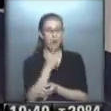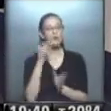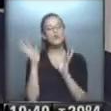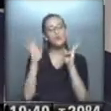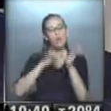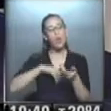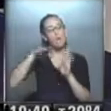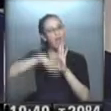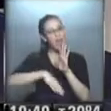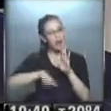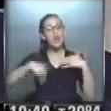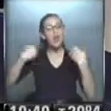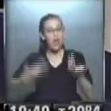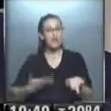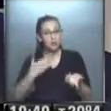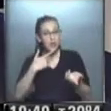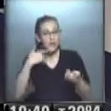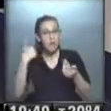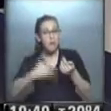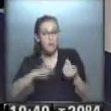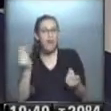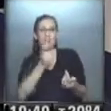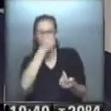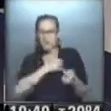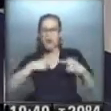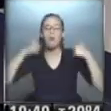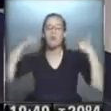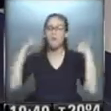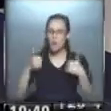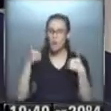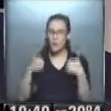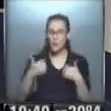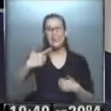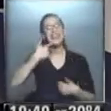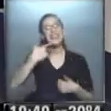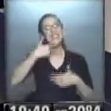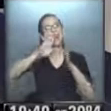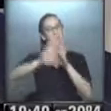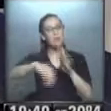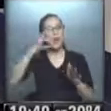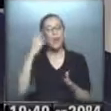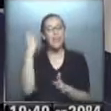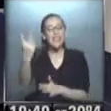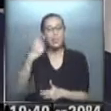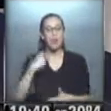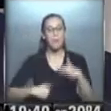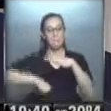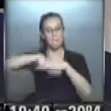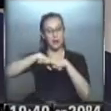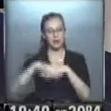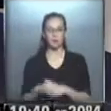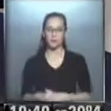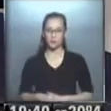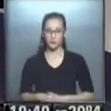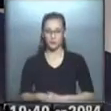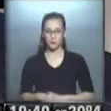nubosidad en disminución, por lo tanto podemos decir que tendremos un buen fin de semana por delante. Con 17 grados de mínima y 22 grados será la temperatura